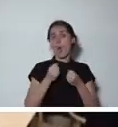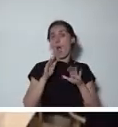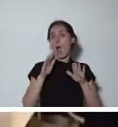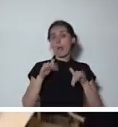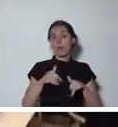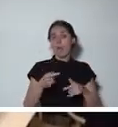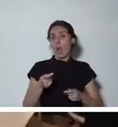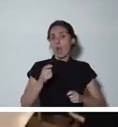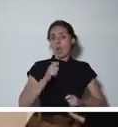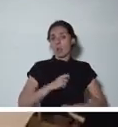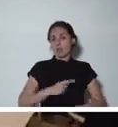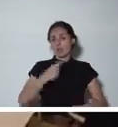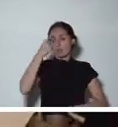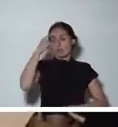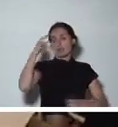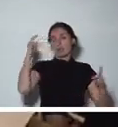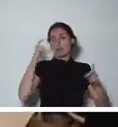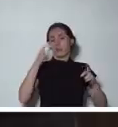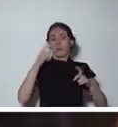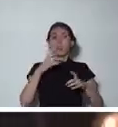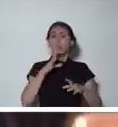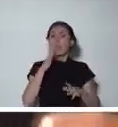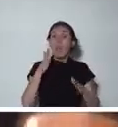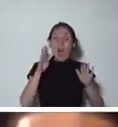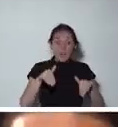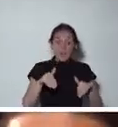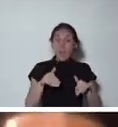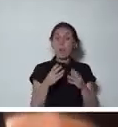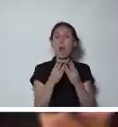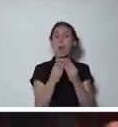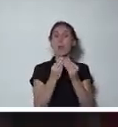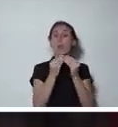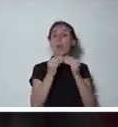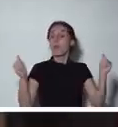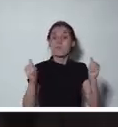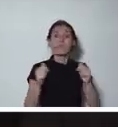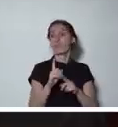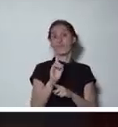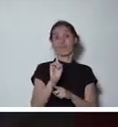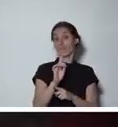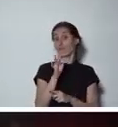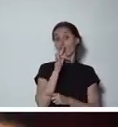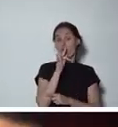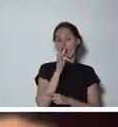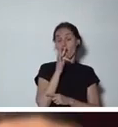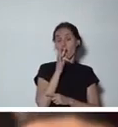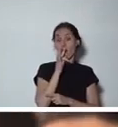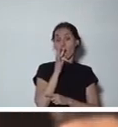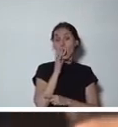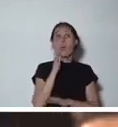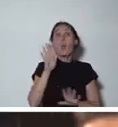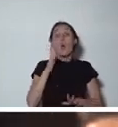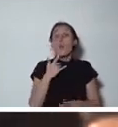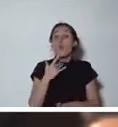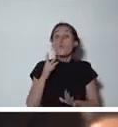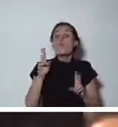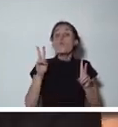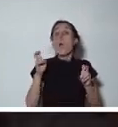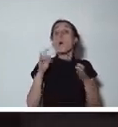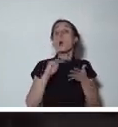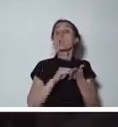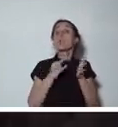ofrecernos pero no termina de morirse y todavía no nació ese sistema en el que todas soñamos